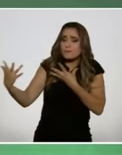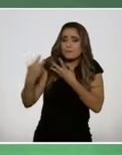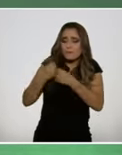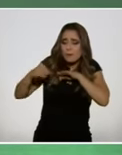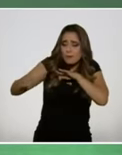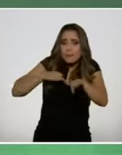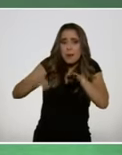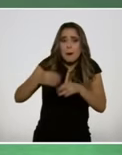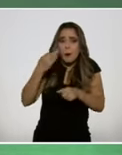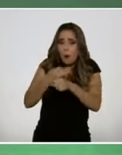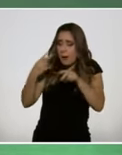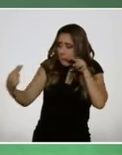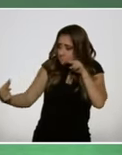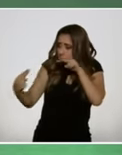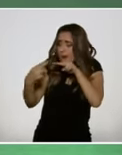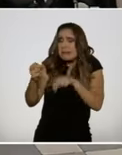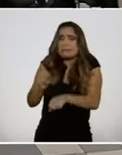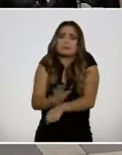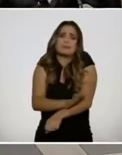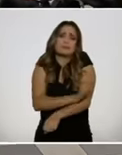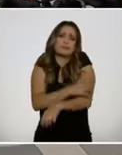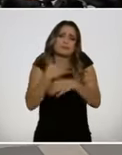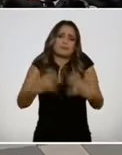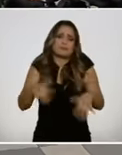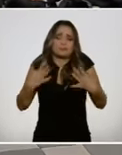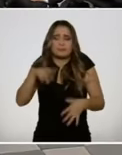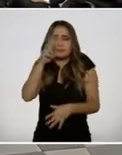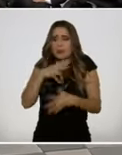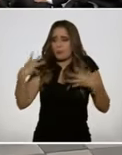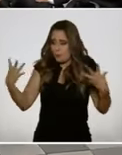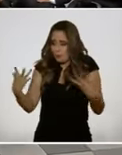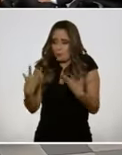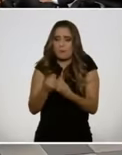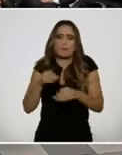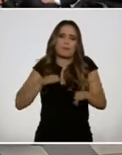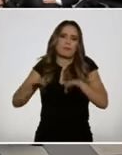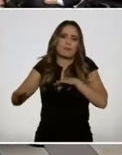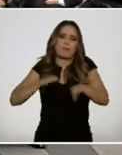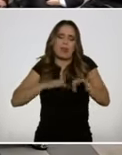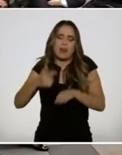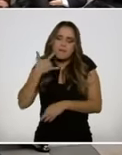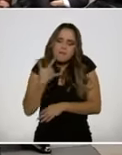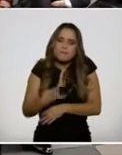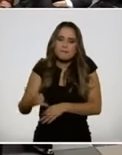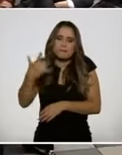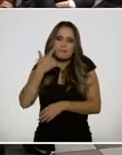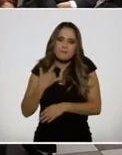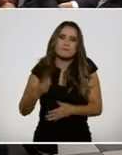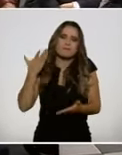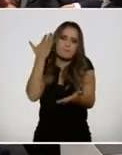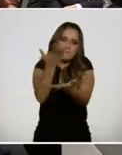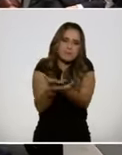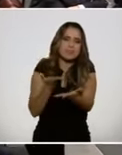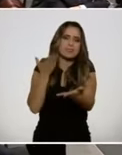verlos me emociona. Y bueno, decirles que aquí estamos trabajando por lo que tanto luchamos y tanto pedimos,